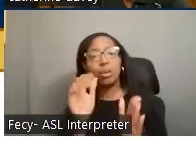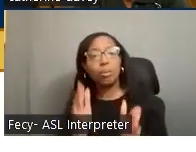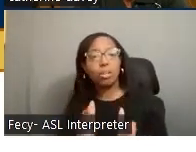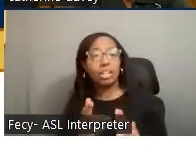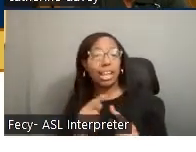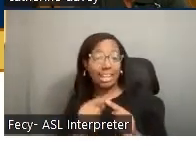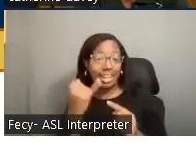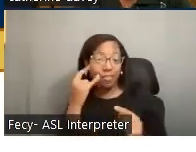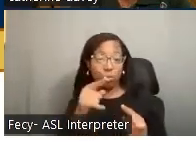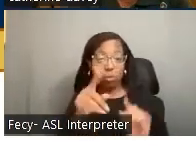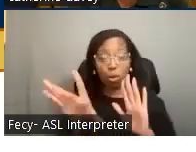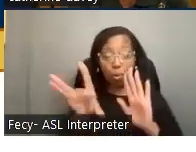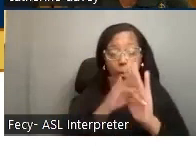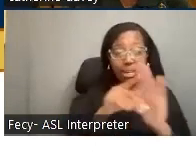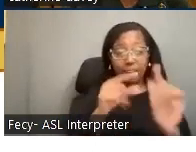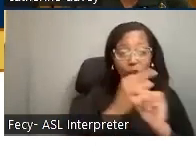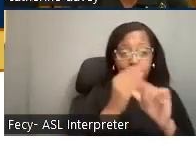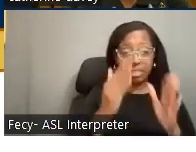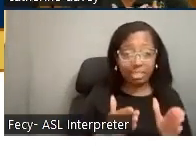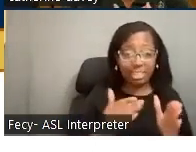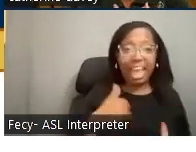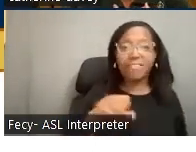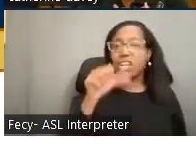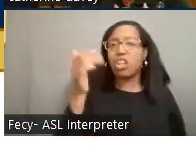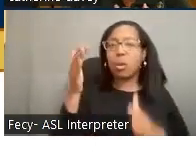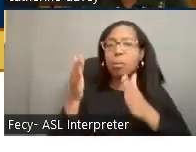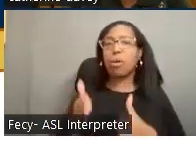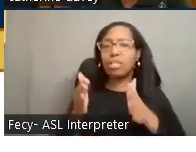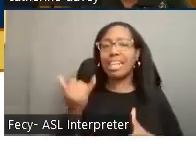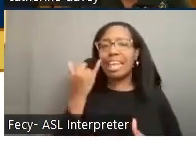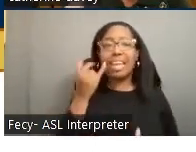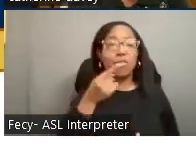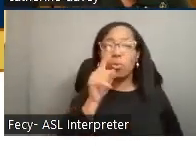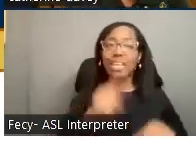un defensor tutelar que sea em,